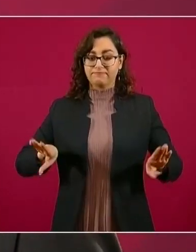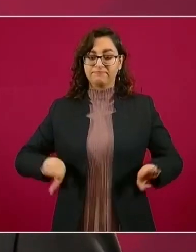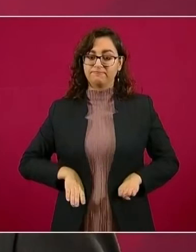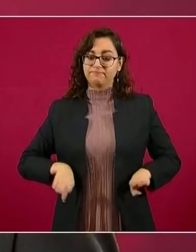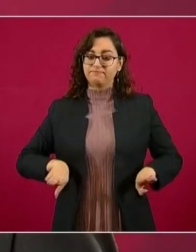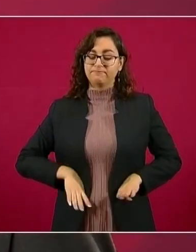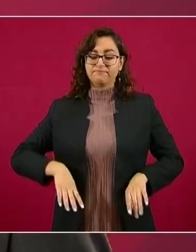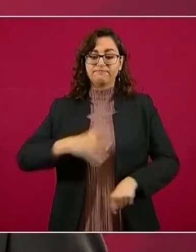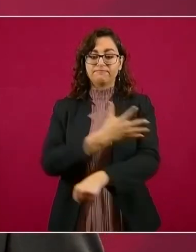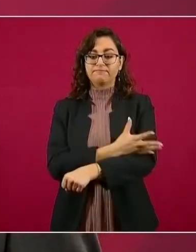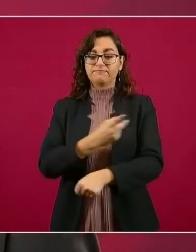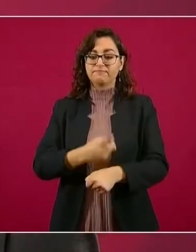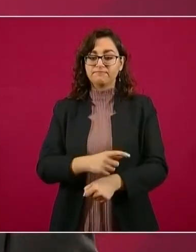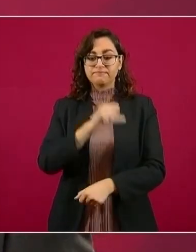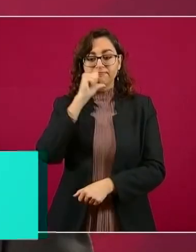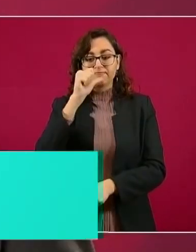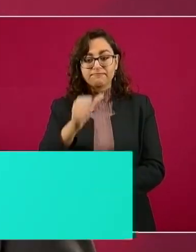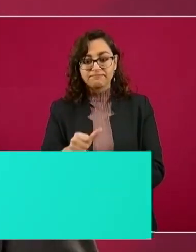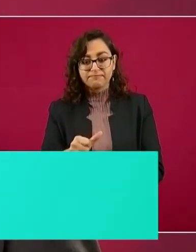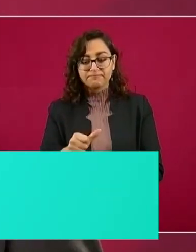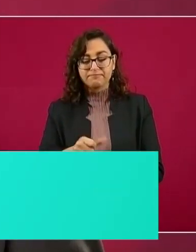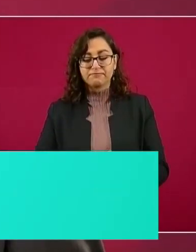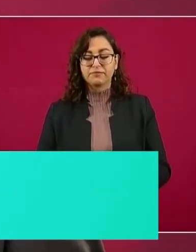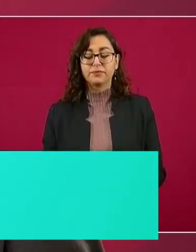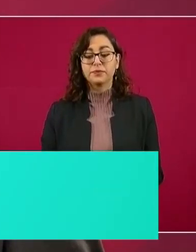Entonces, tenemos que